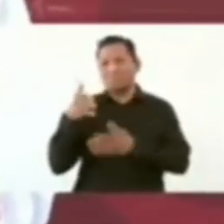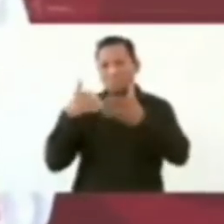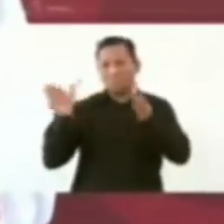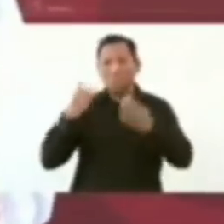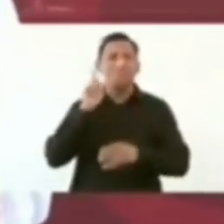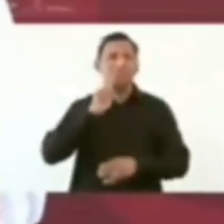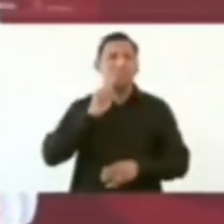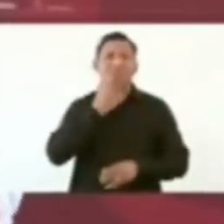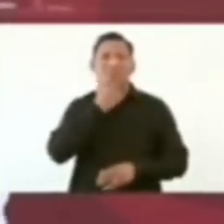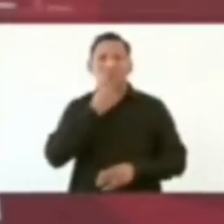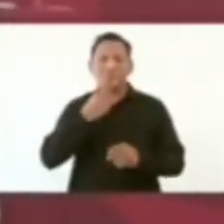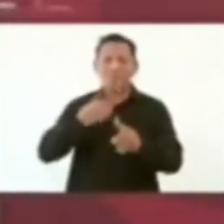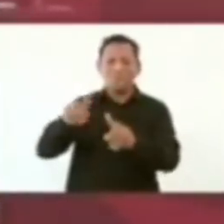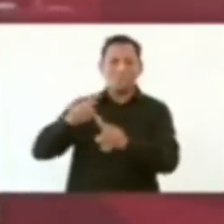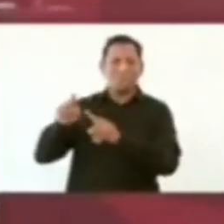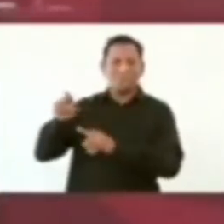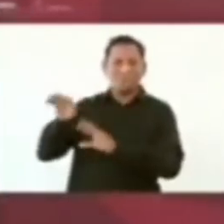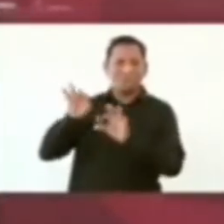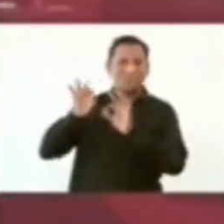mujeres y hombres,